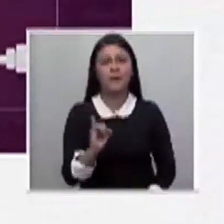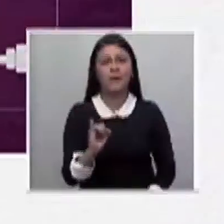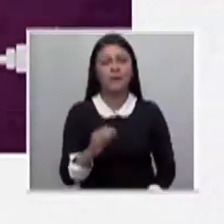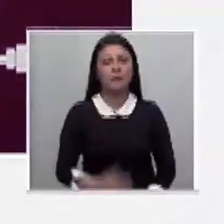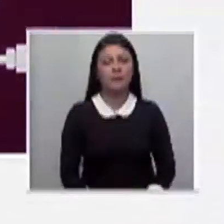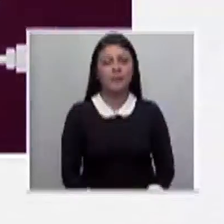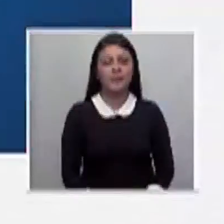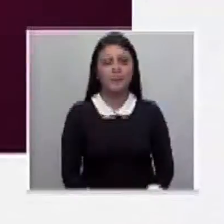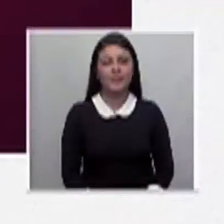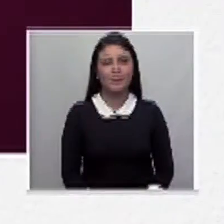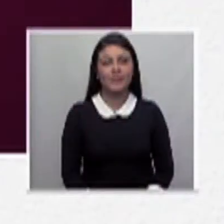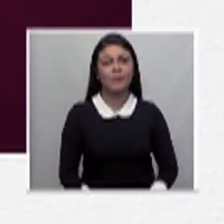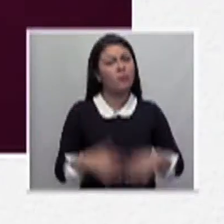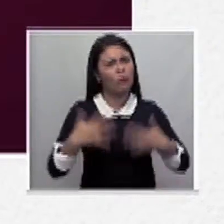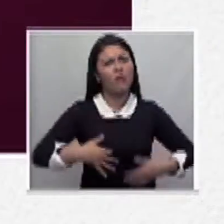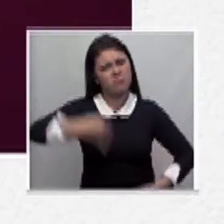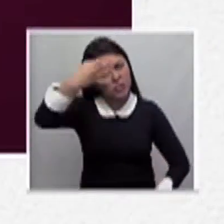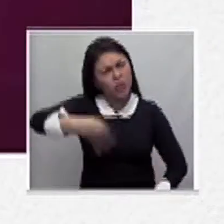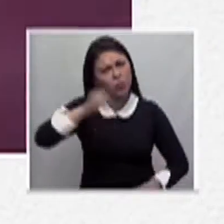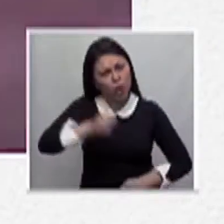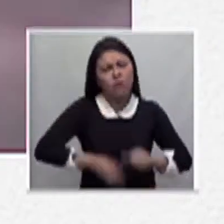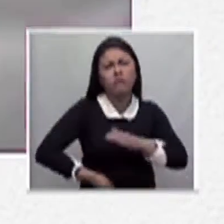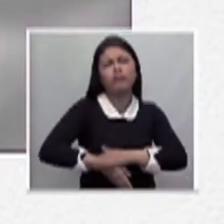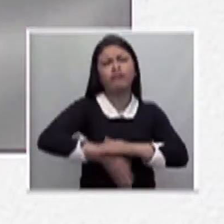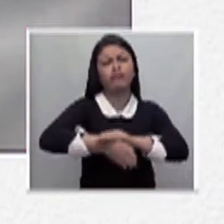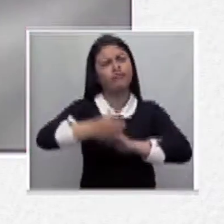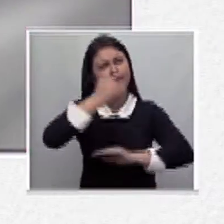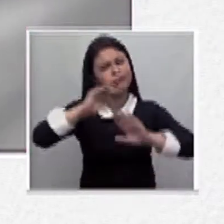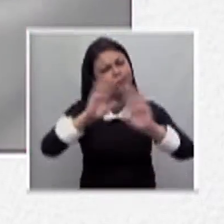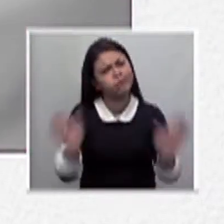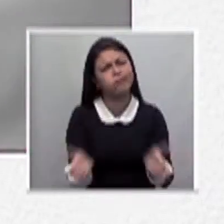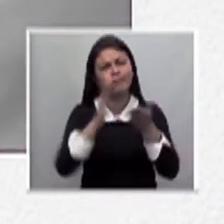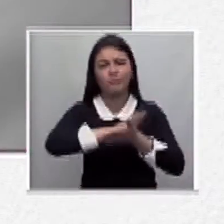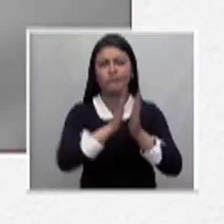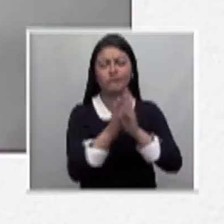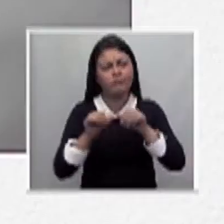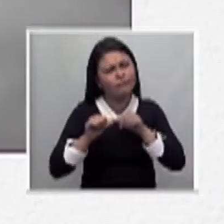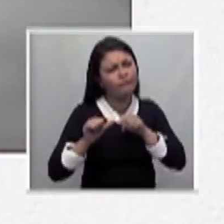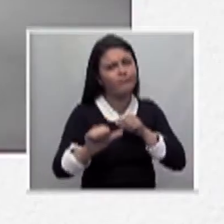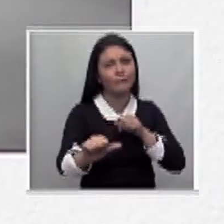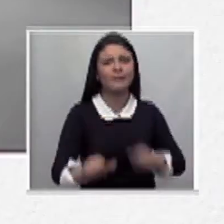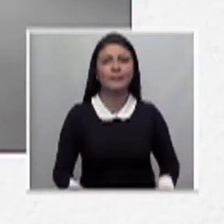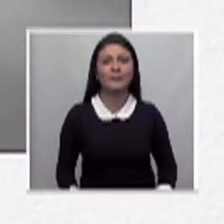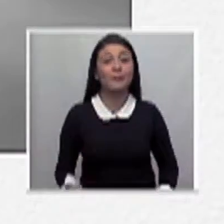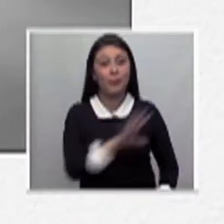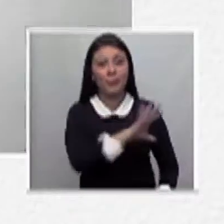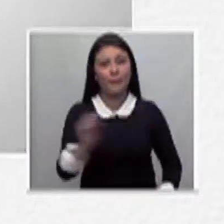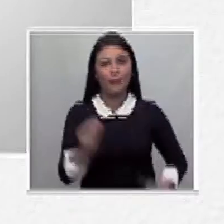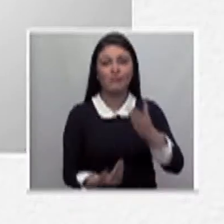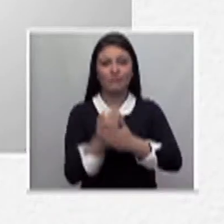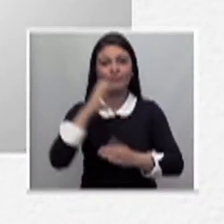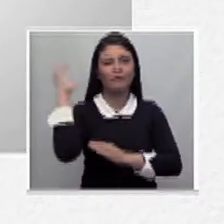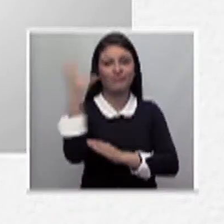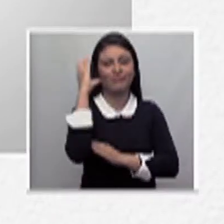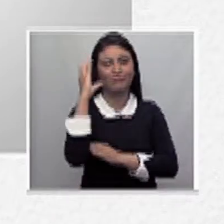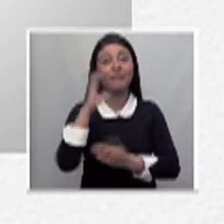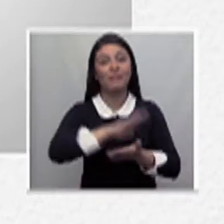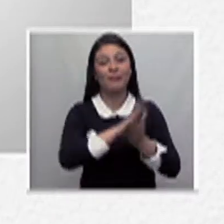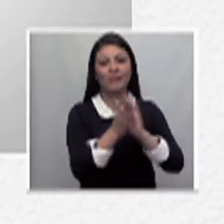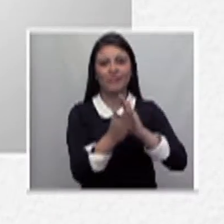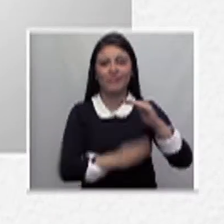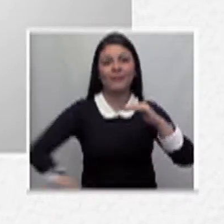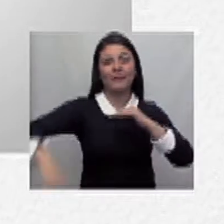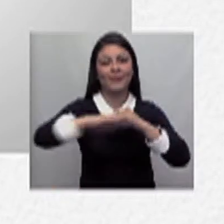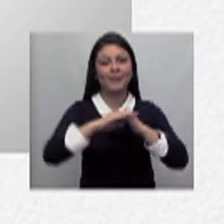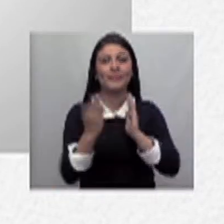Ibagué. Con seguridad, seguimos avanzando hacia una paz estable y duradera. Todos por un nuevo país.